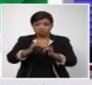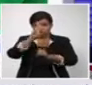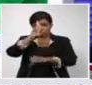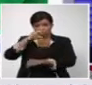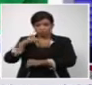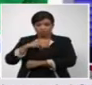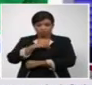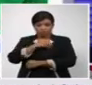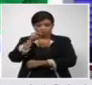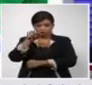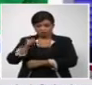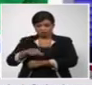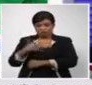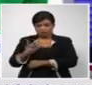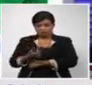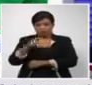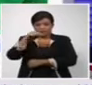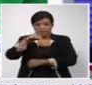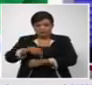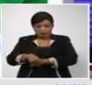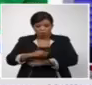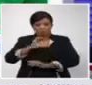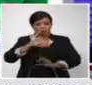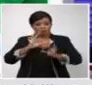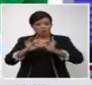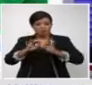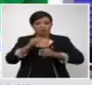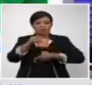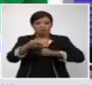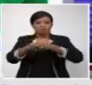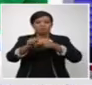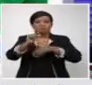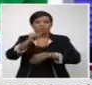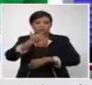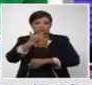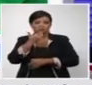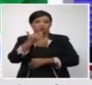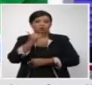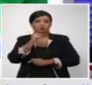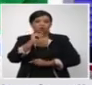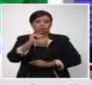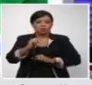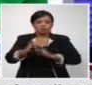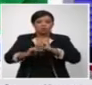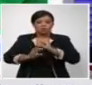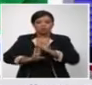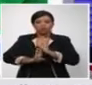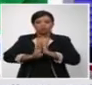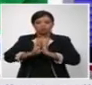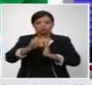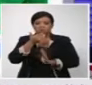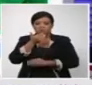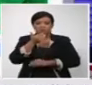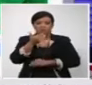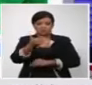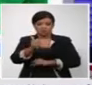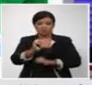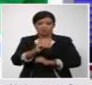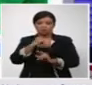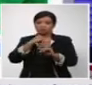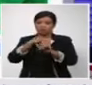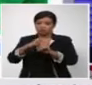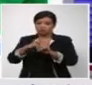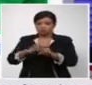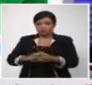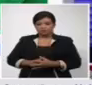que pasó al estado de cuidado. O sea, va teniendo una evolución favorable con un fuerte